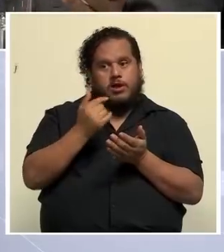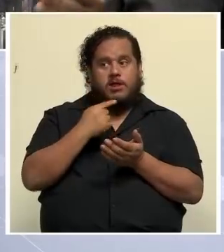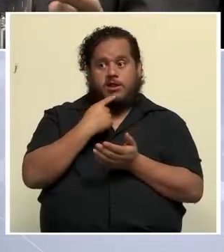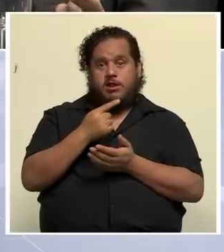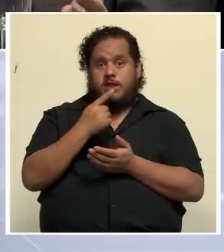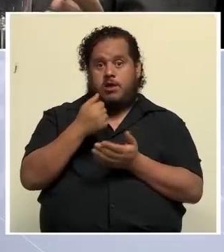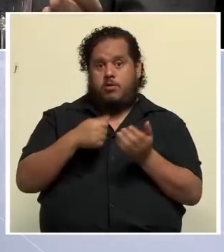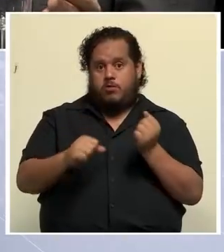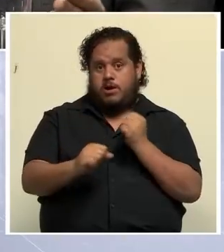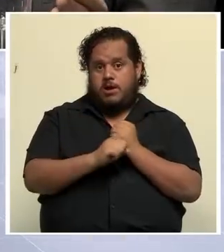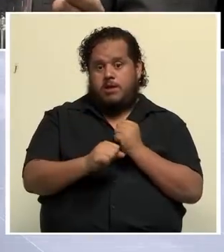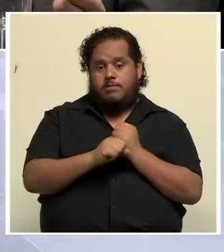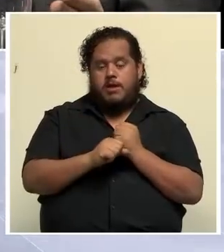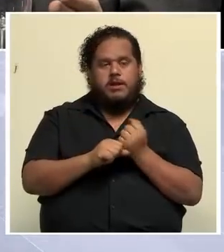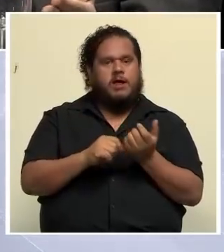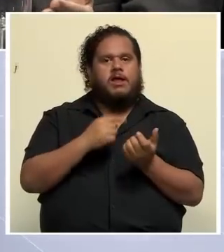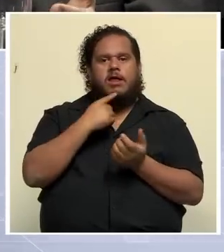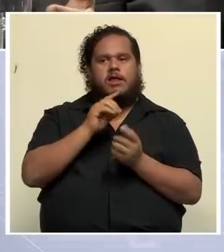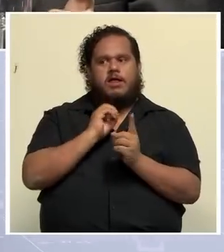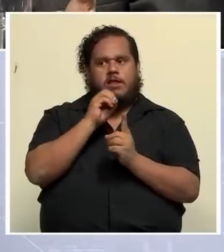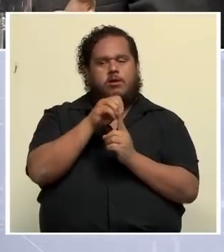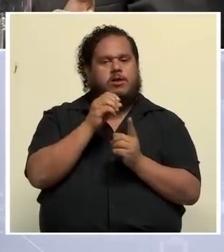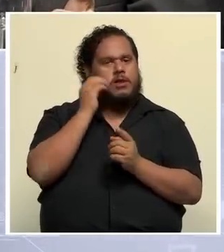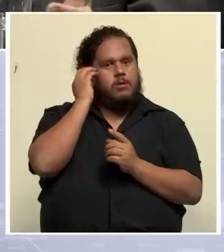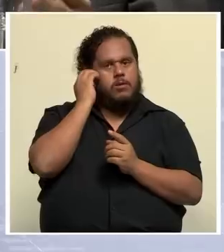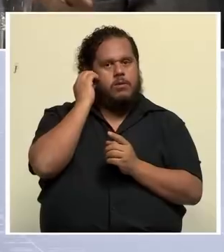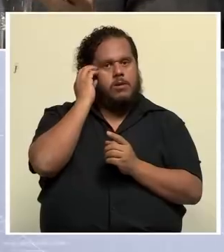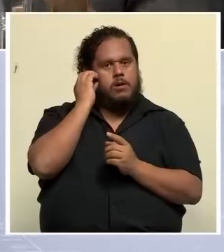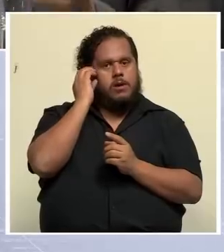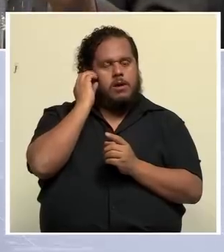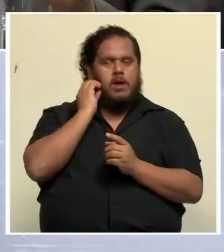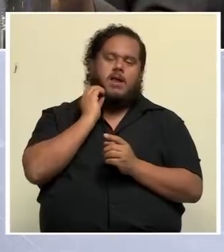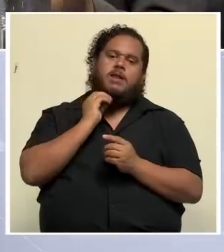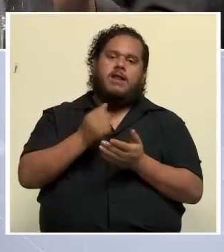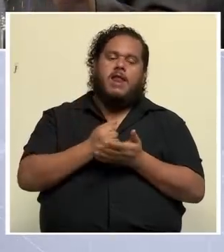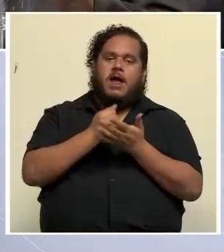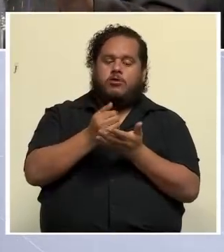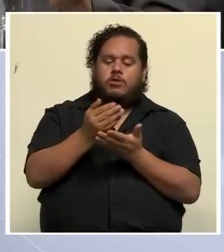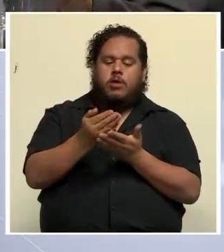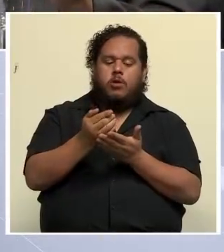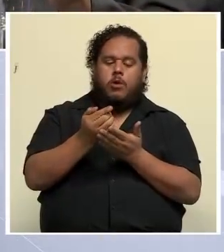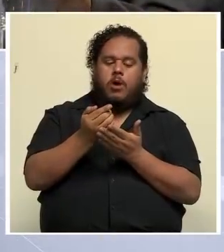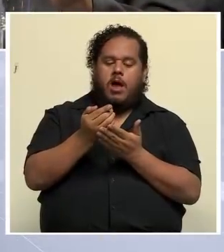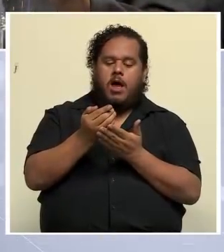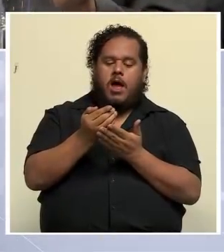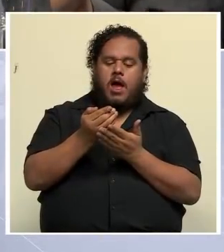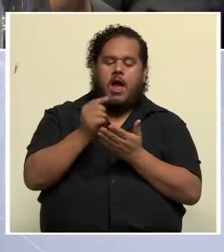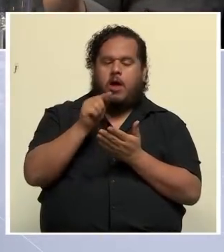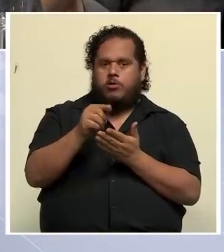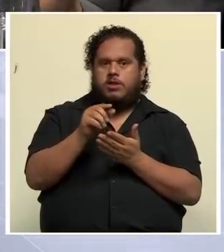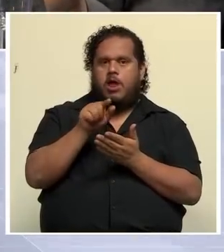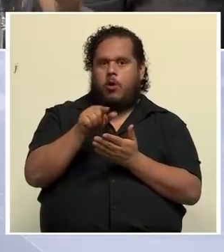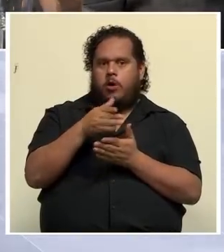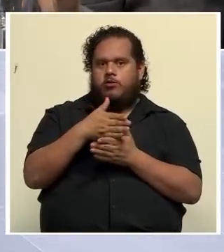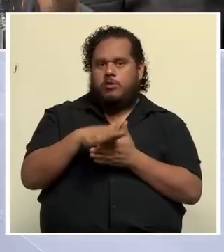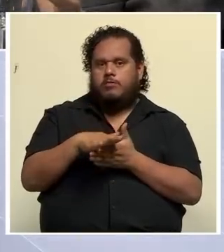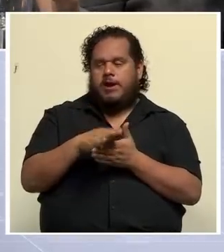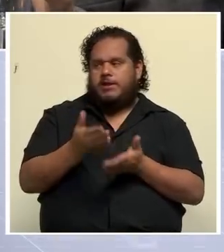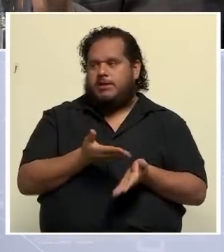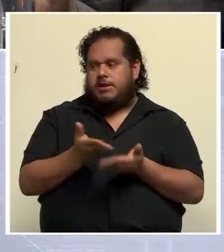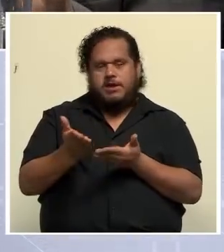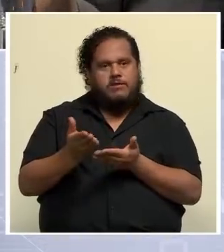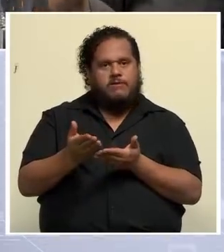campaña ese es el objetivo. ¿Le ha ayudado a usted o esto ha sido parte de llevar a